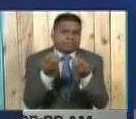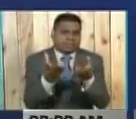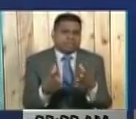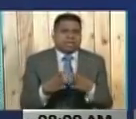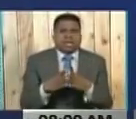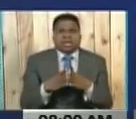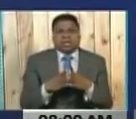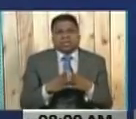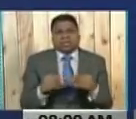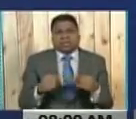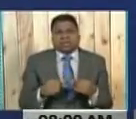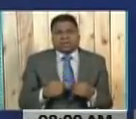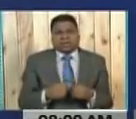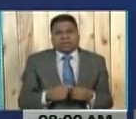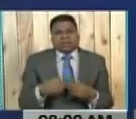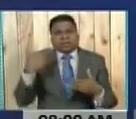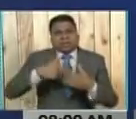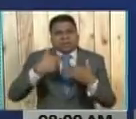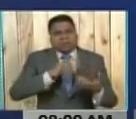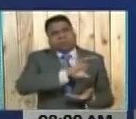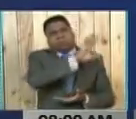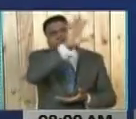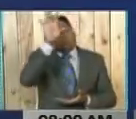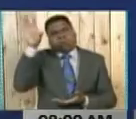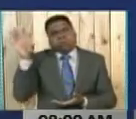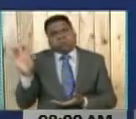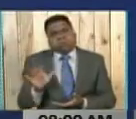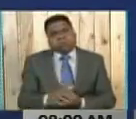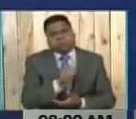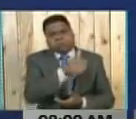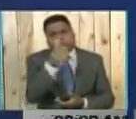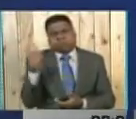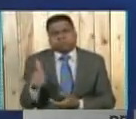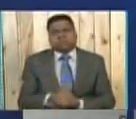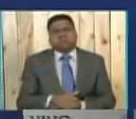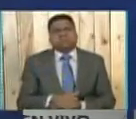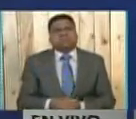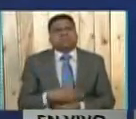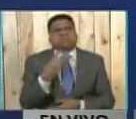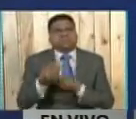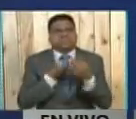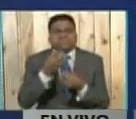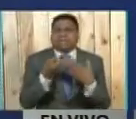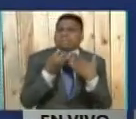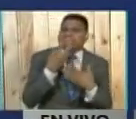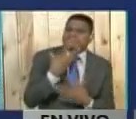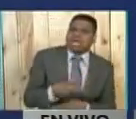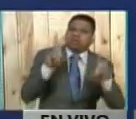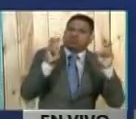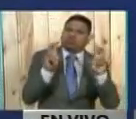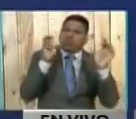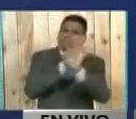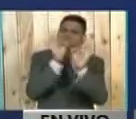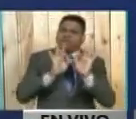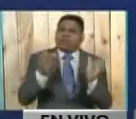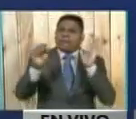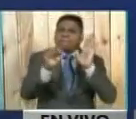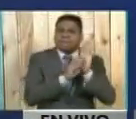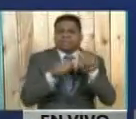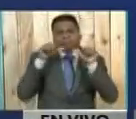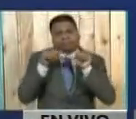las inversiones y para garantizar un nuevo ciclo de precios